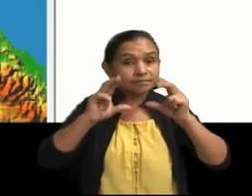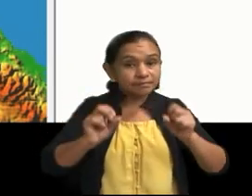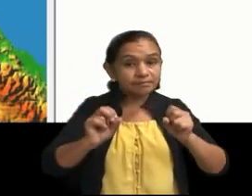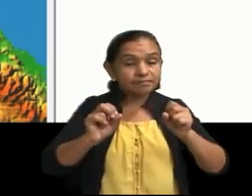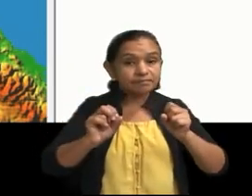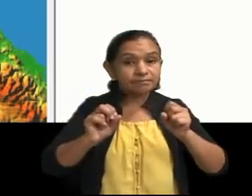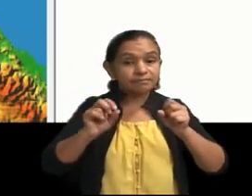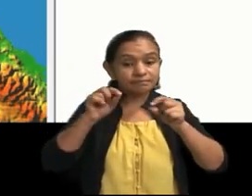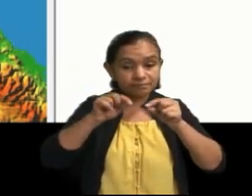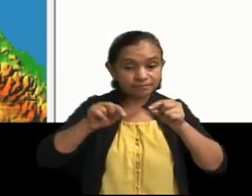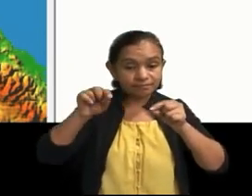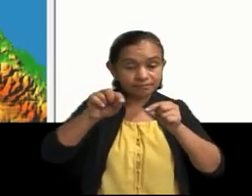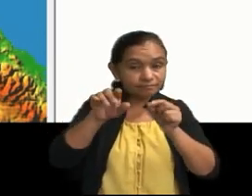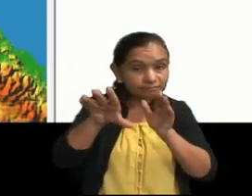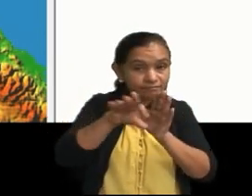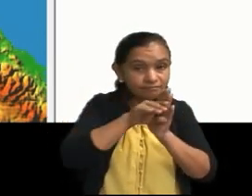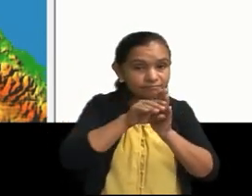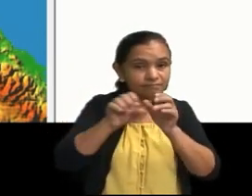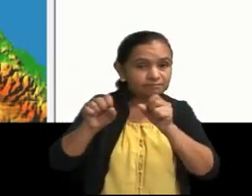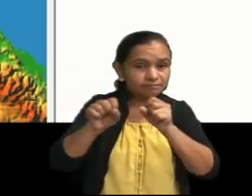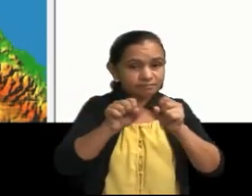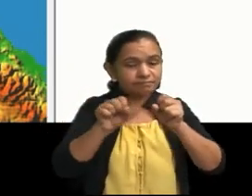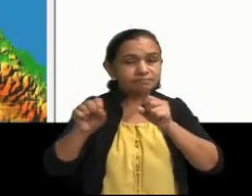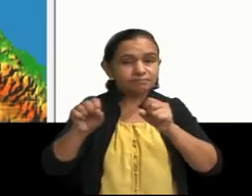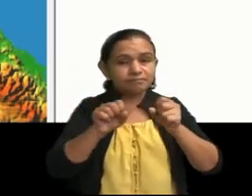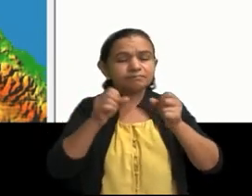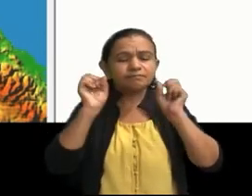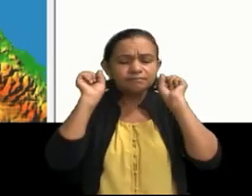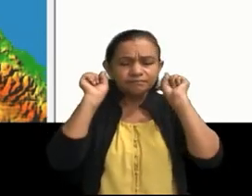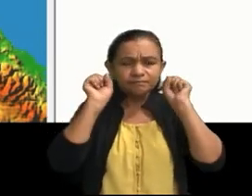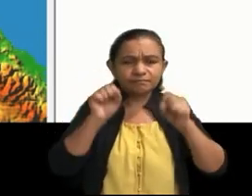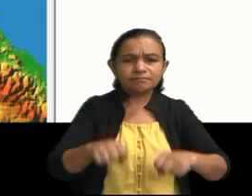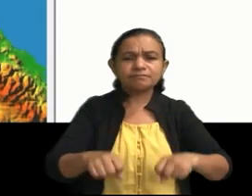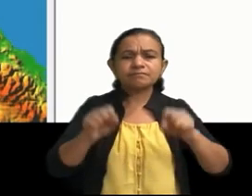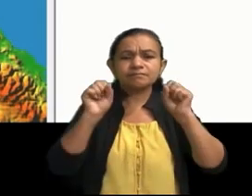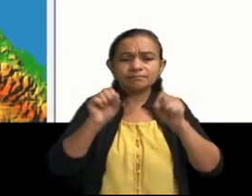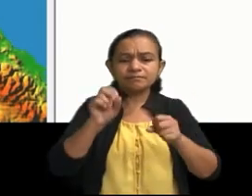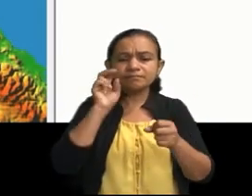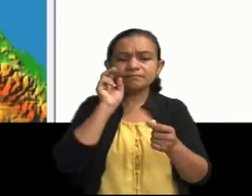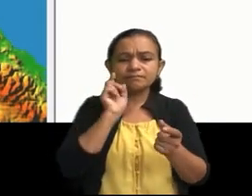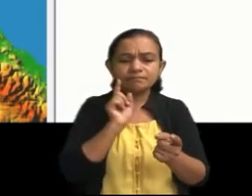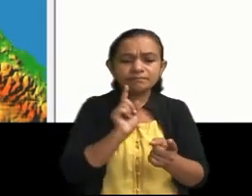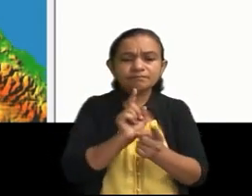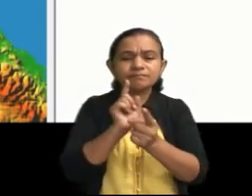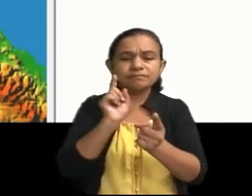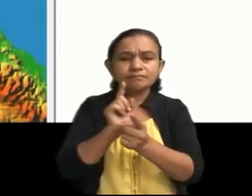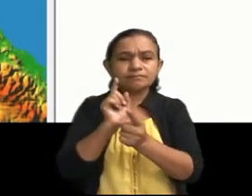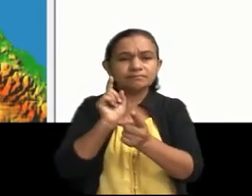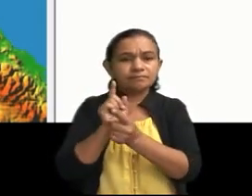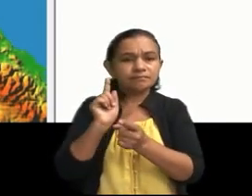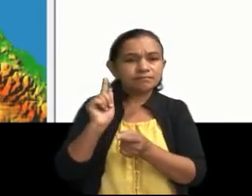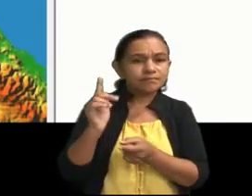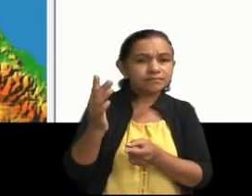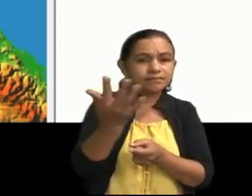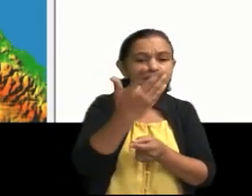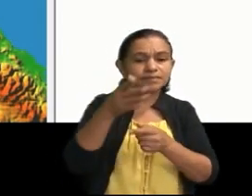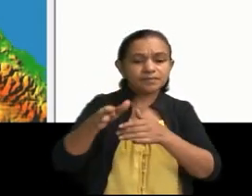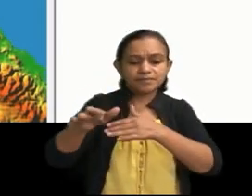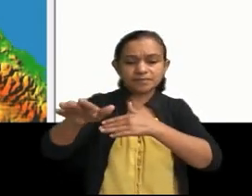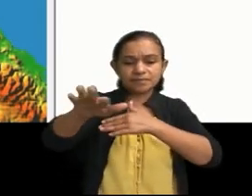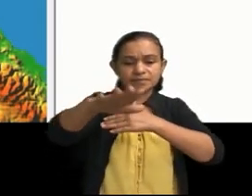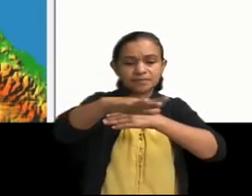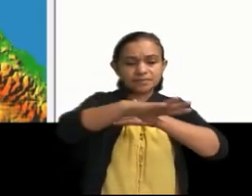estaciones internacionales, para también poder detectar terremotos grandes en todo el Océano Pacífico.